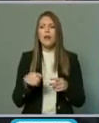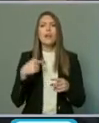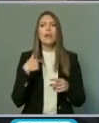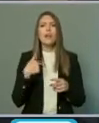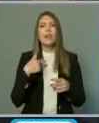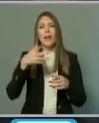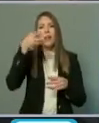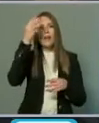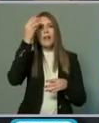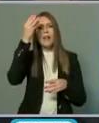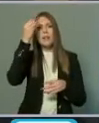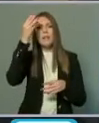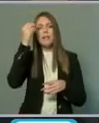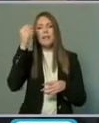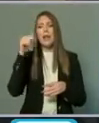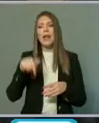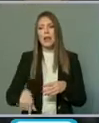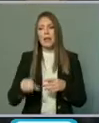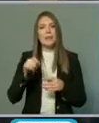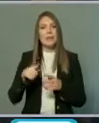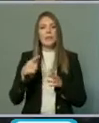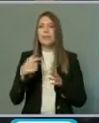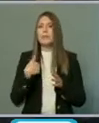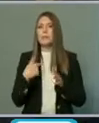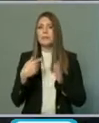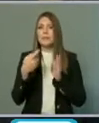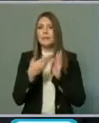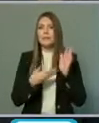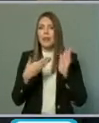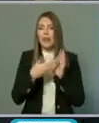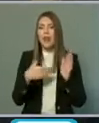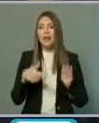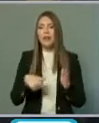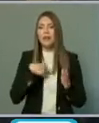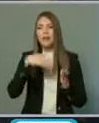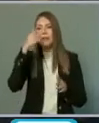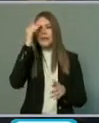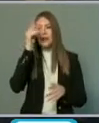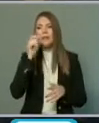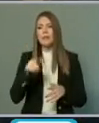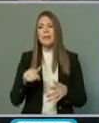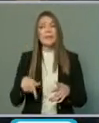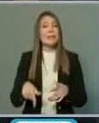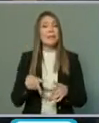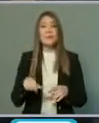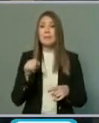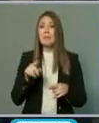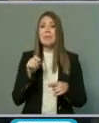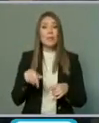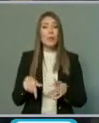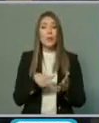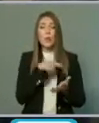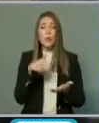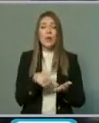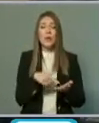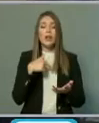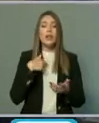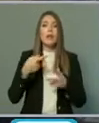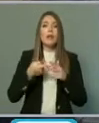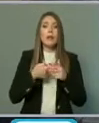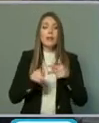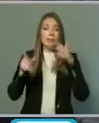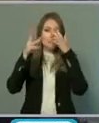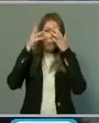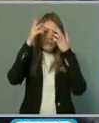taller. ¿En dónde? Aquí mismo. ¿Aquí en la calle Doctor Velasco? Aquí en este taller. En este